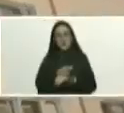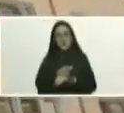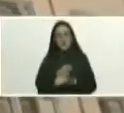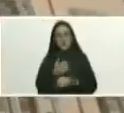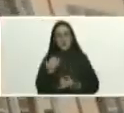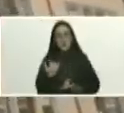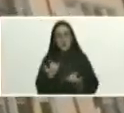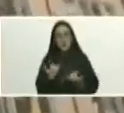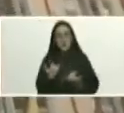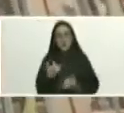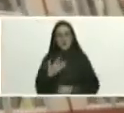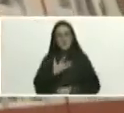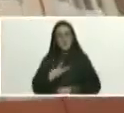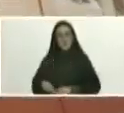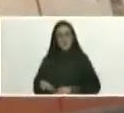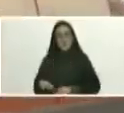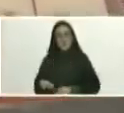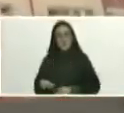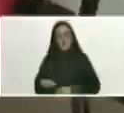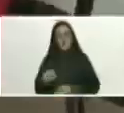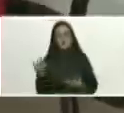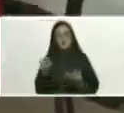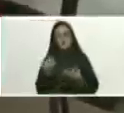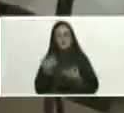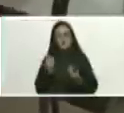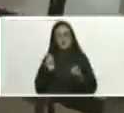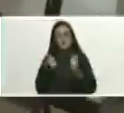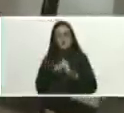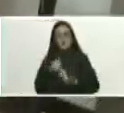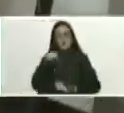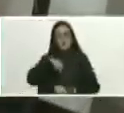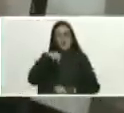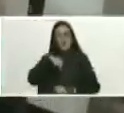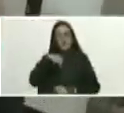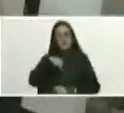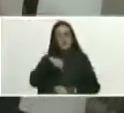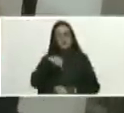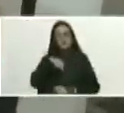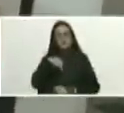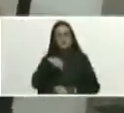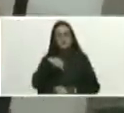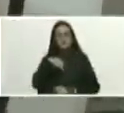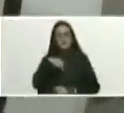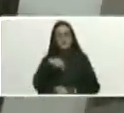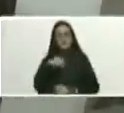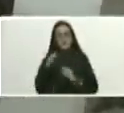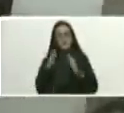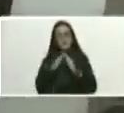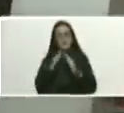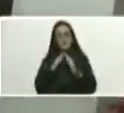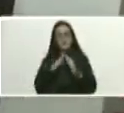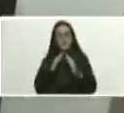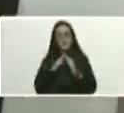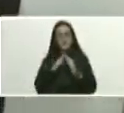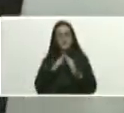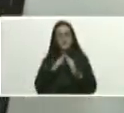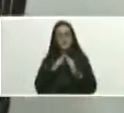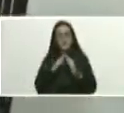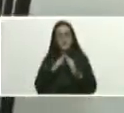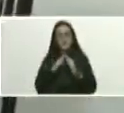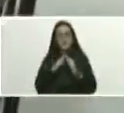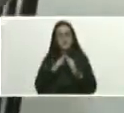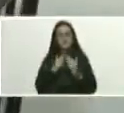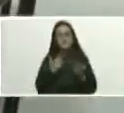eso hoy, presidente, es una realidad. Aquí me encuentro ya en una de las viviendas. Adelante, querida